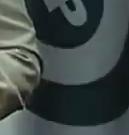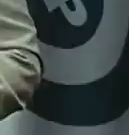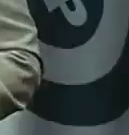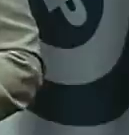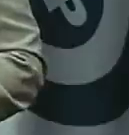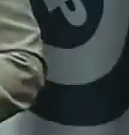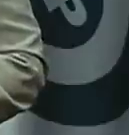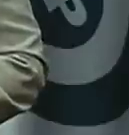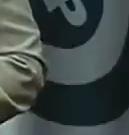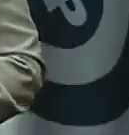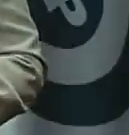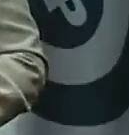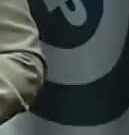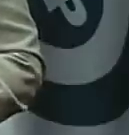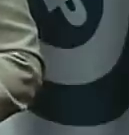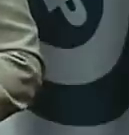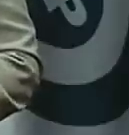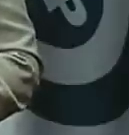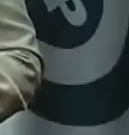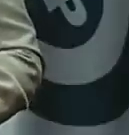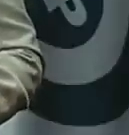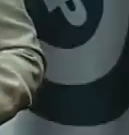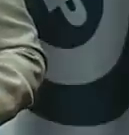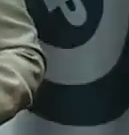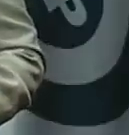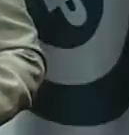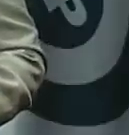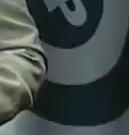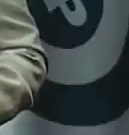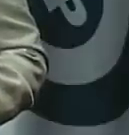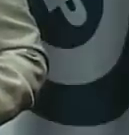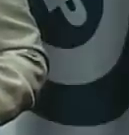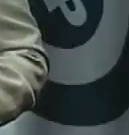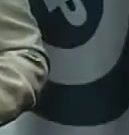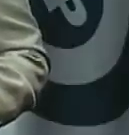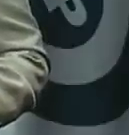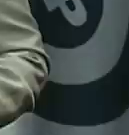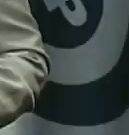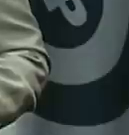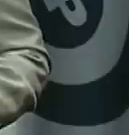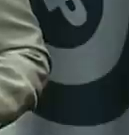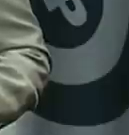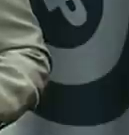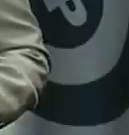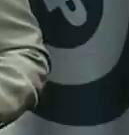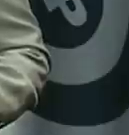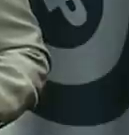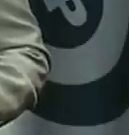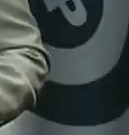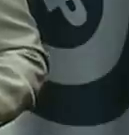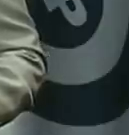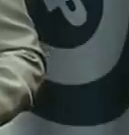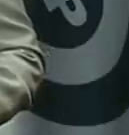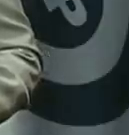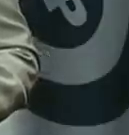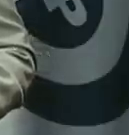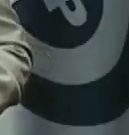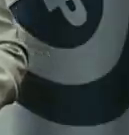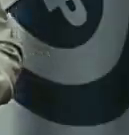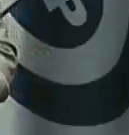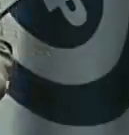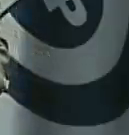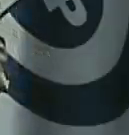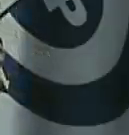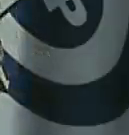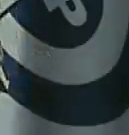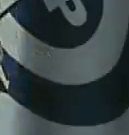se demostrará que hemos avanzado de manera suficiente en la búsqueda de la justicia